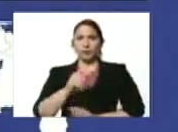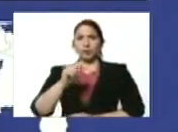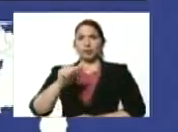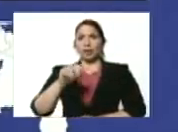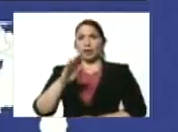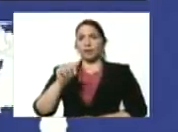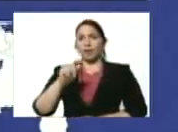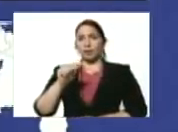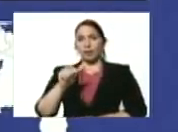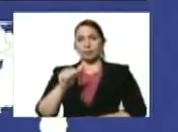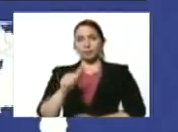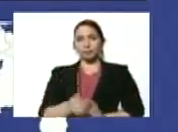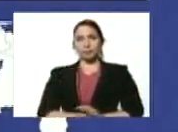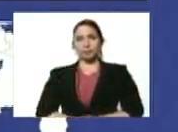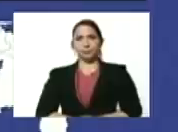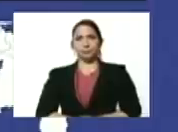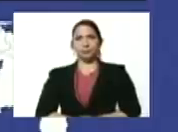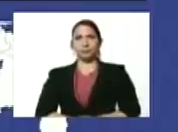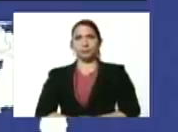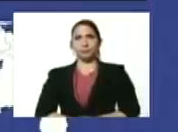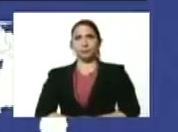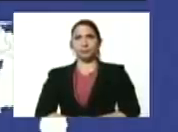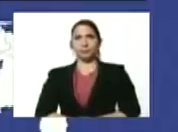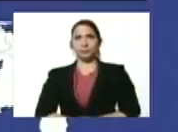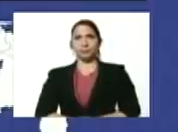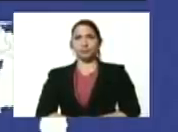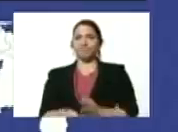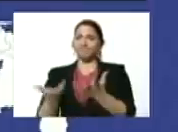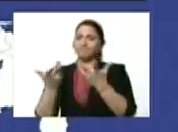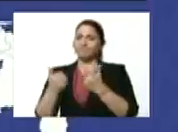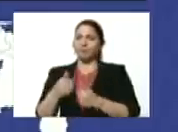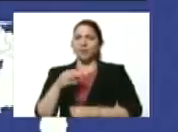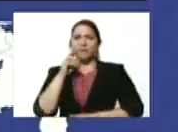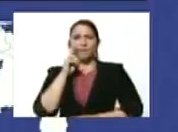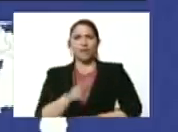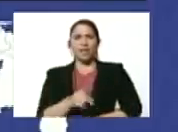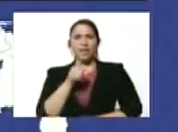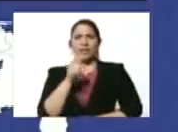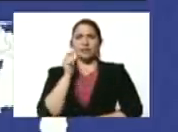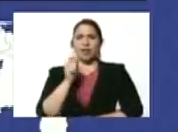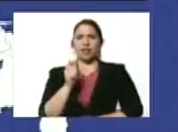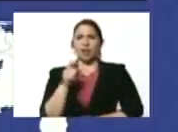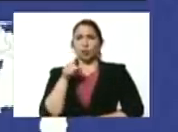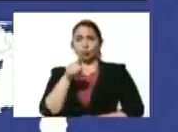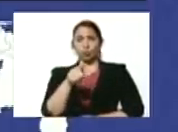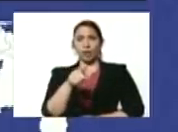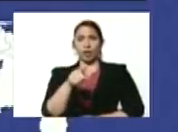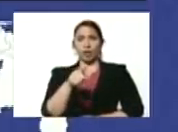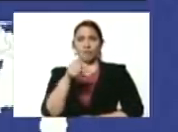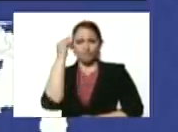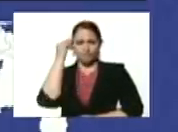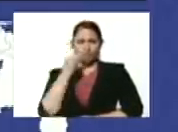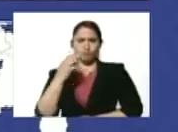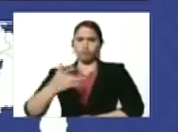Tabata, Marcano, dígame cómo ve esta tarea Usted como